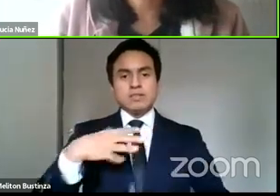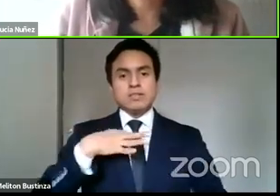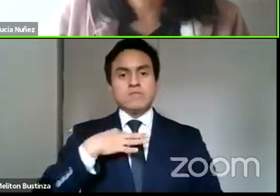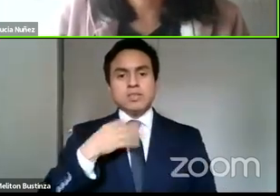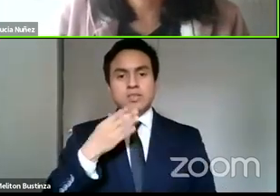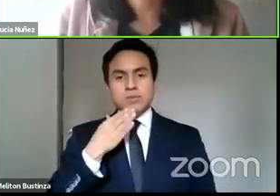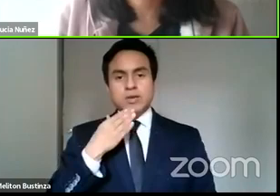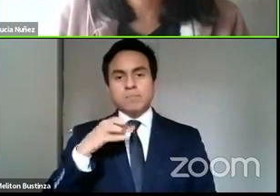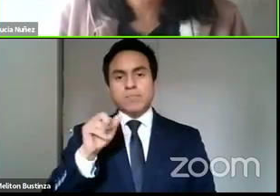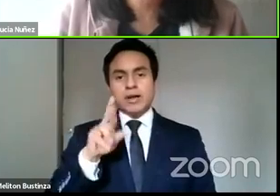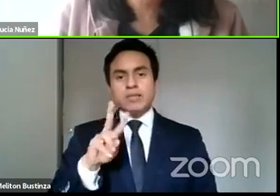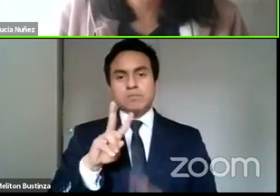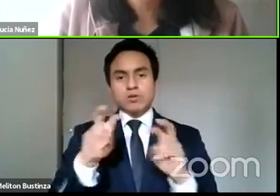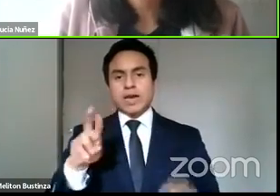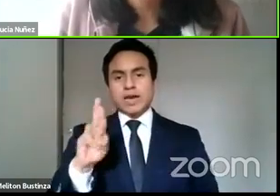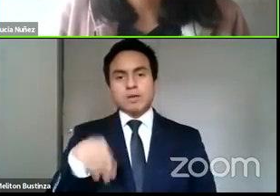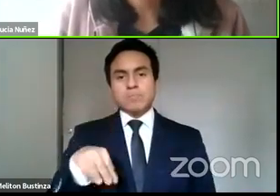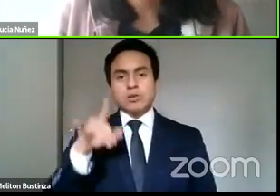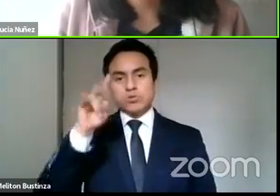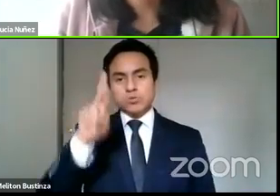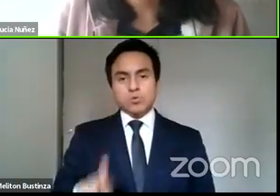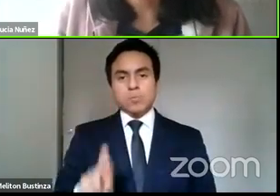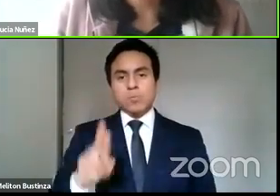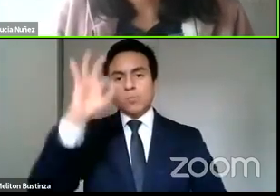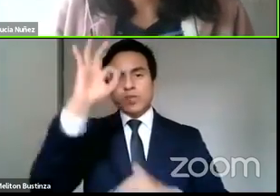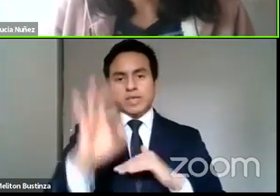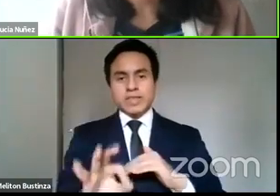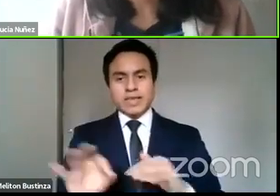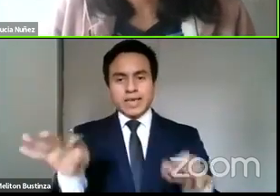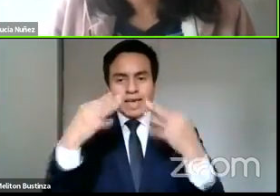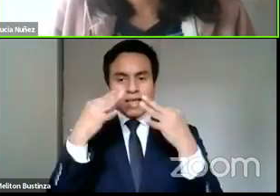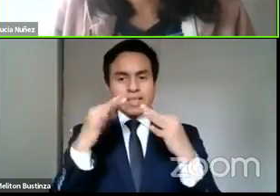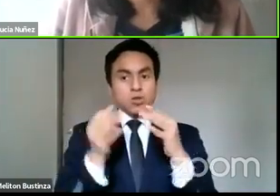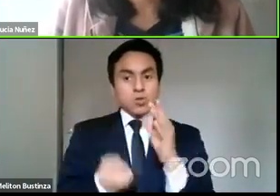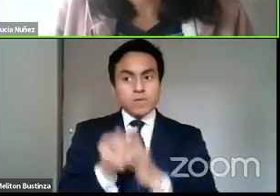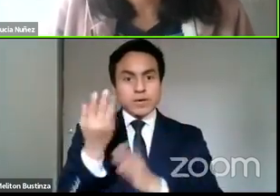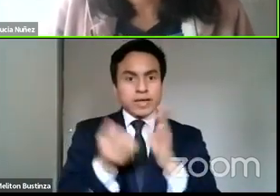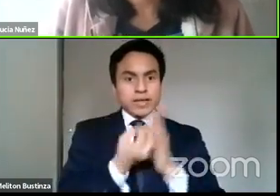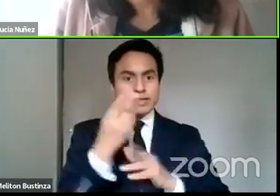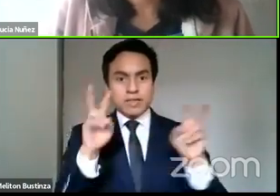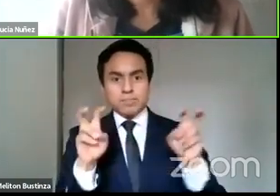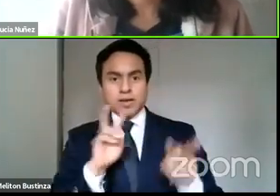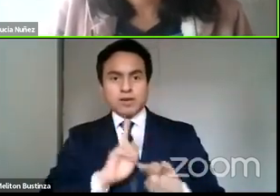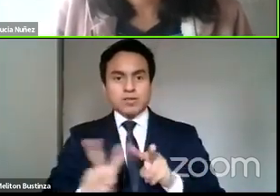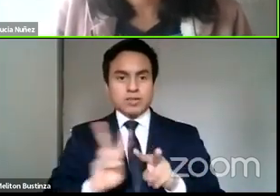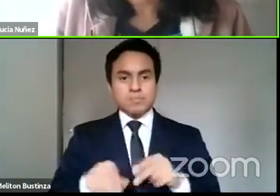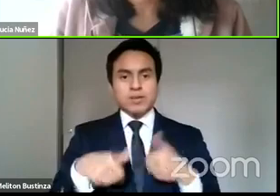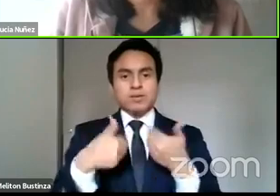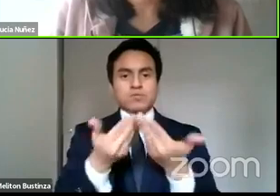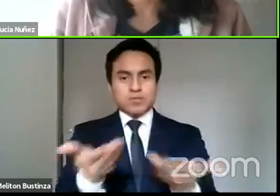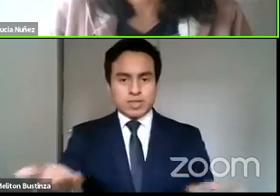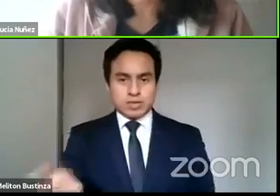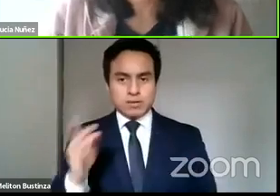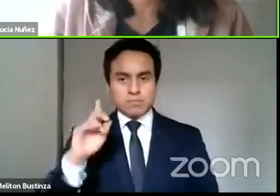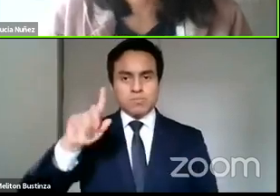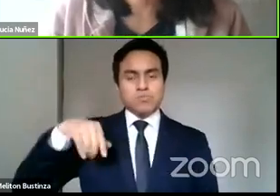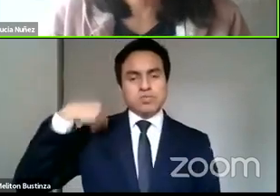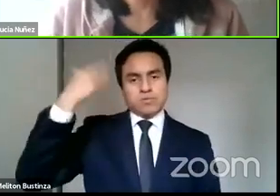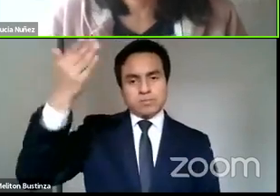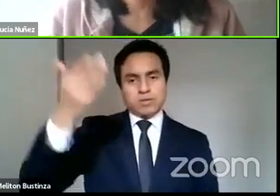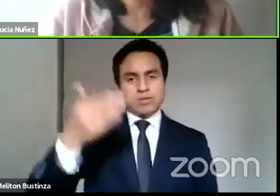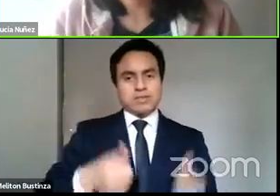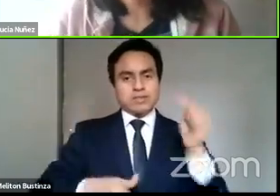del Parexplora RM Surponiente, y que estén atentos a las novedades que vamos a tener para ustedes próximamente en